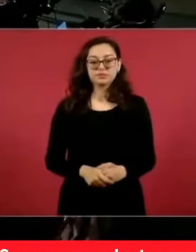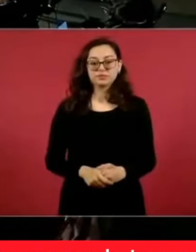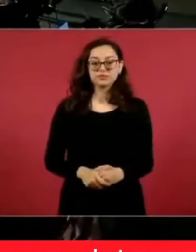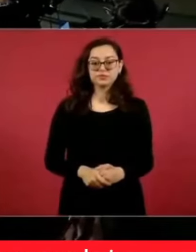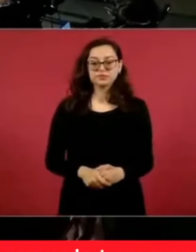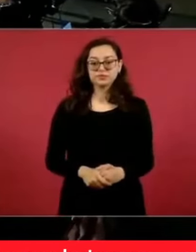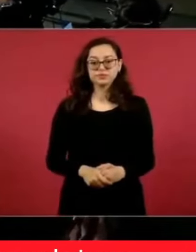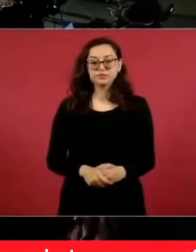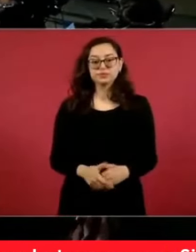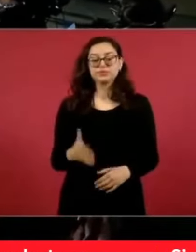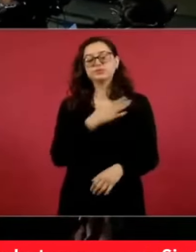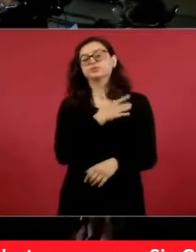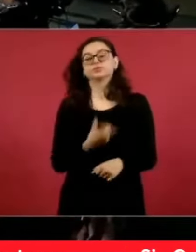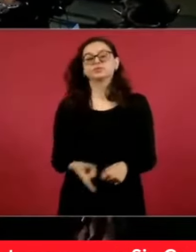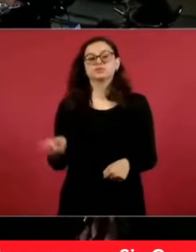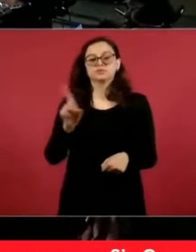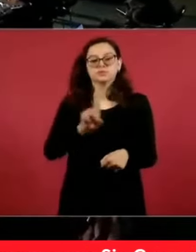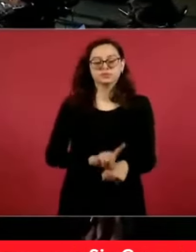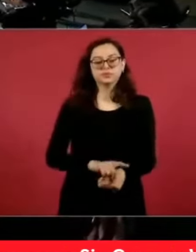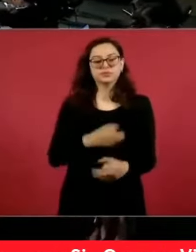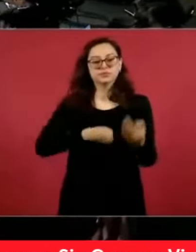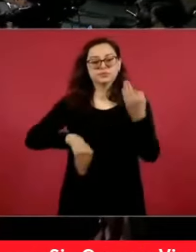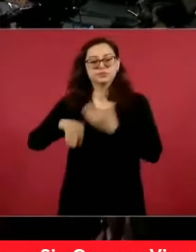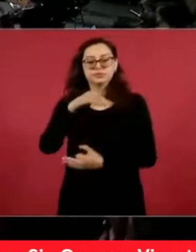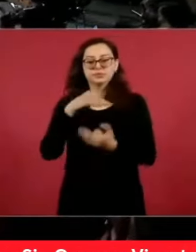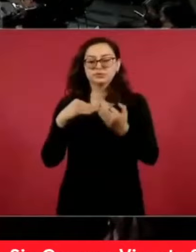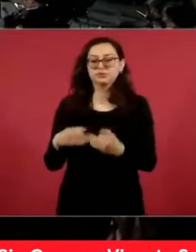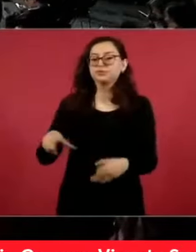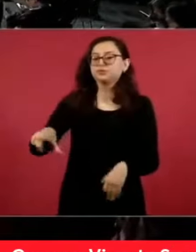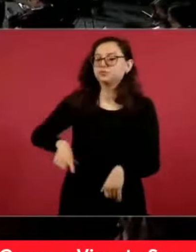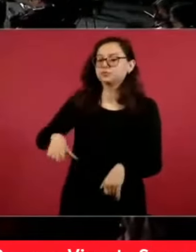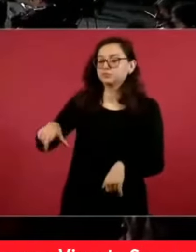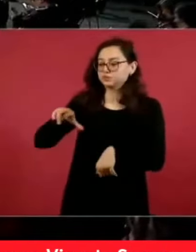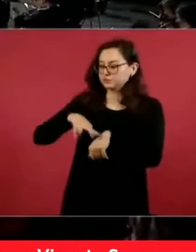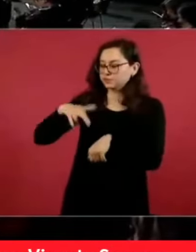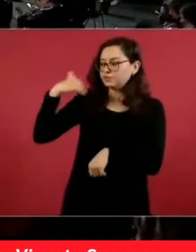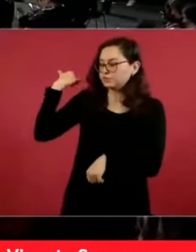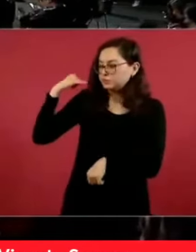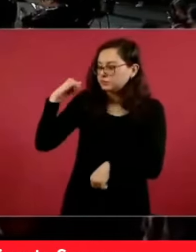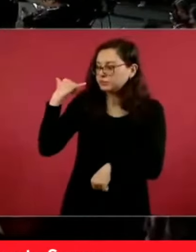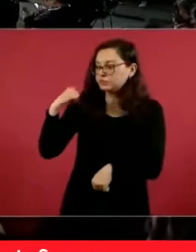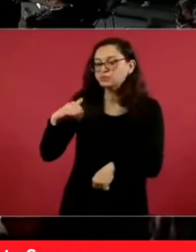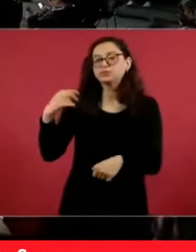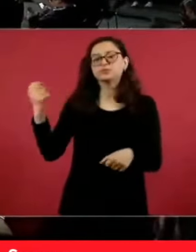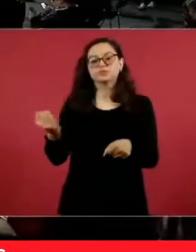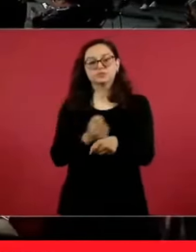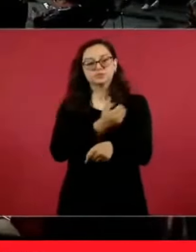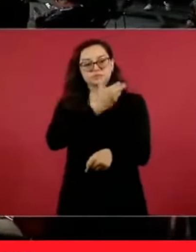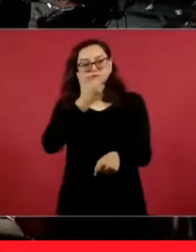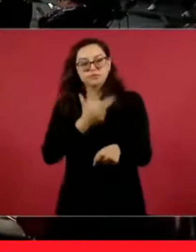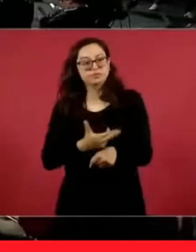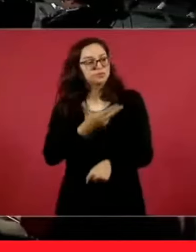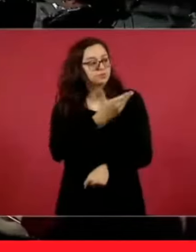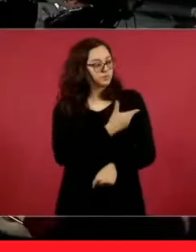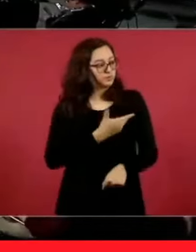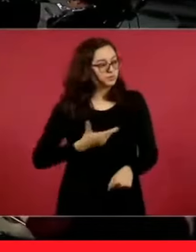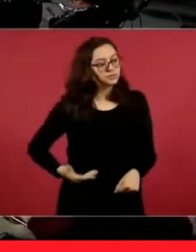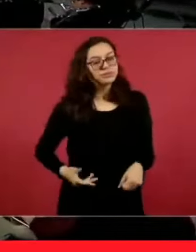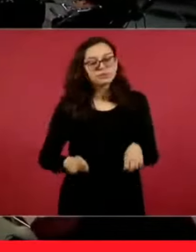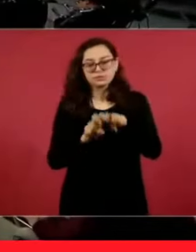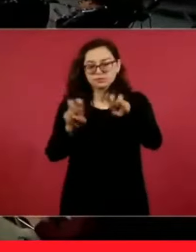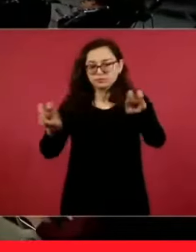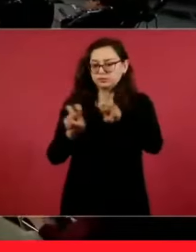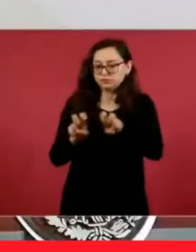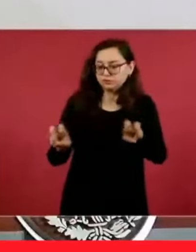Muy buenos días a todos señor gobernador Mauricio Vila de Yucatán secretaria presidente a todos los compañeros del tren Maya director Manuel